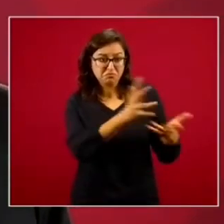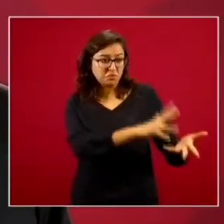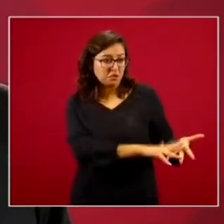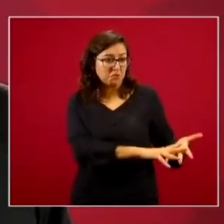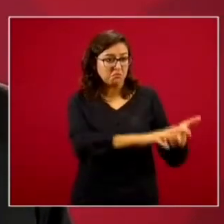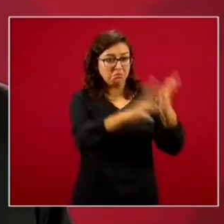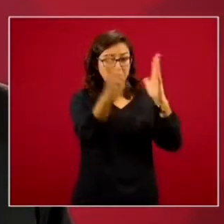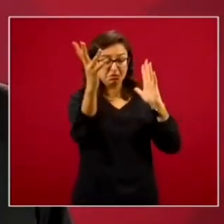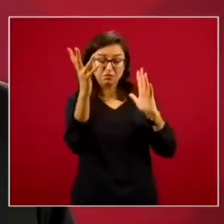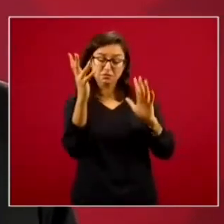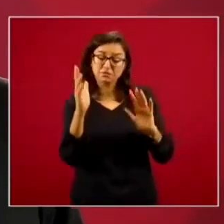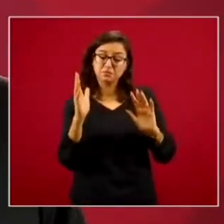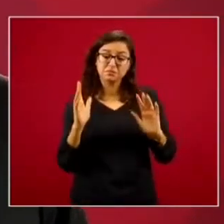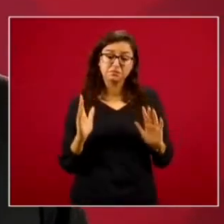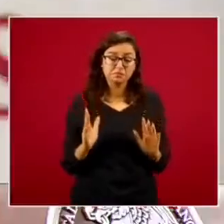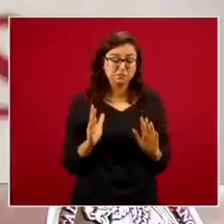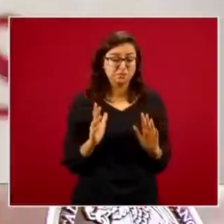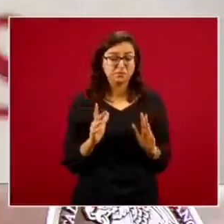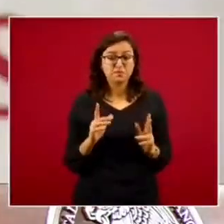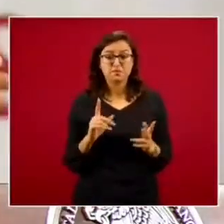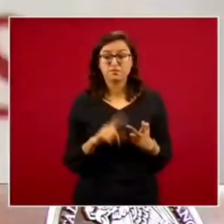violentos, el que